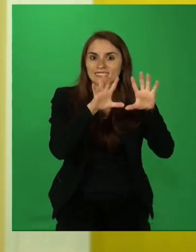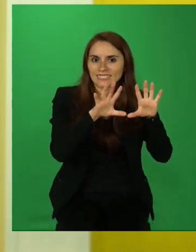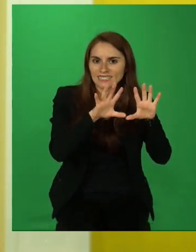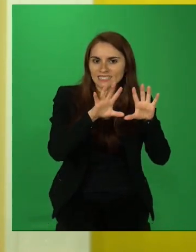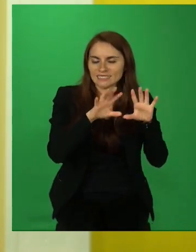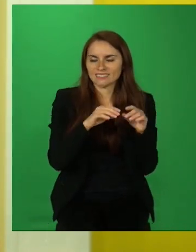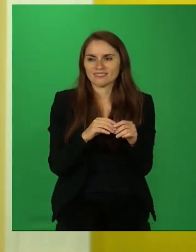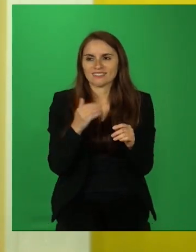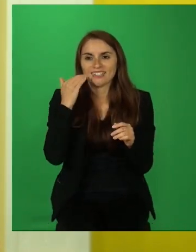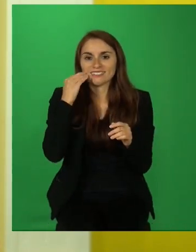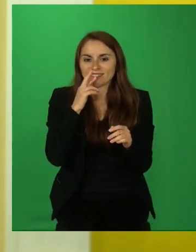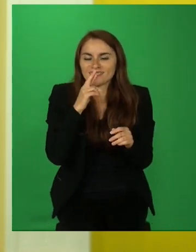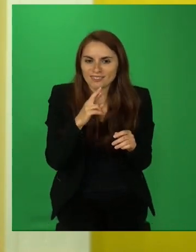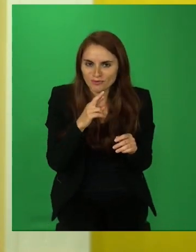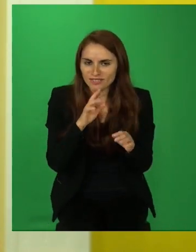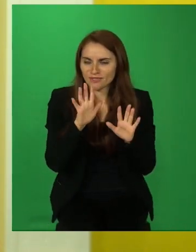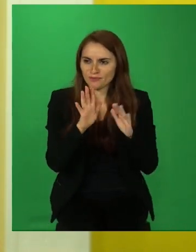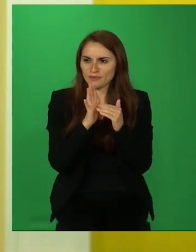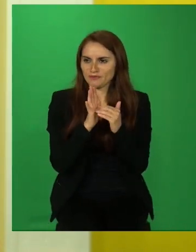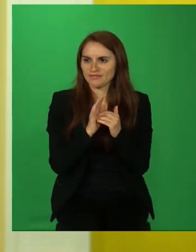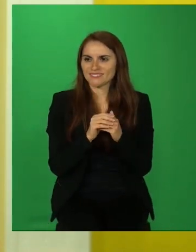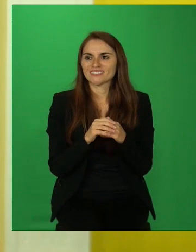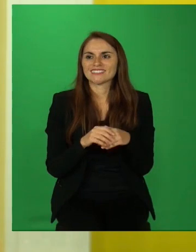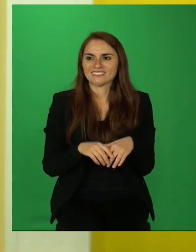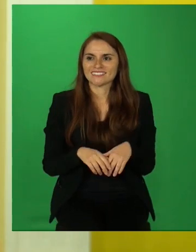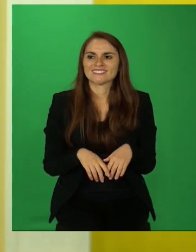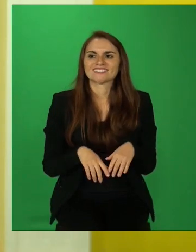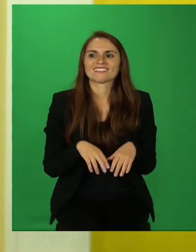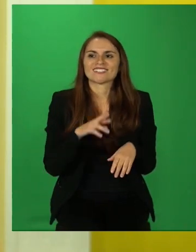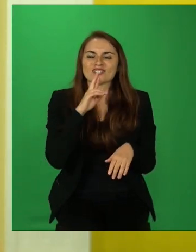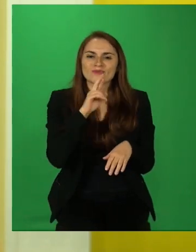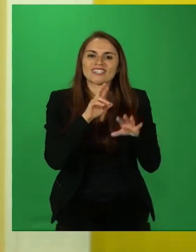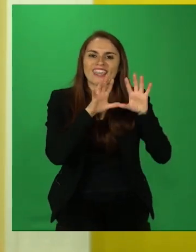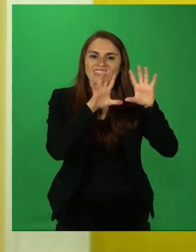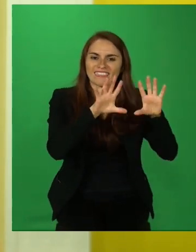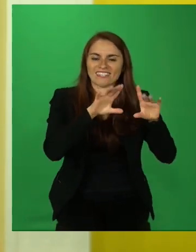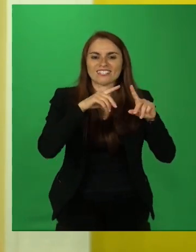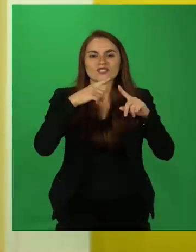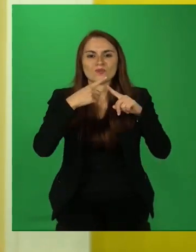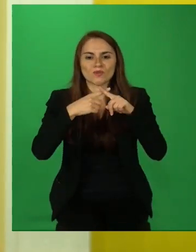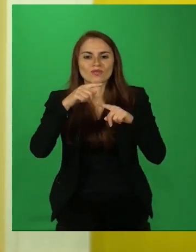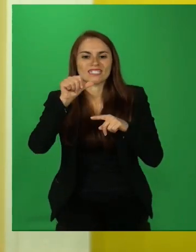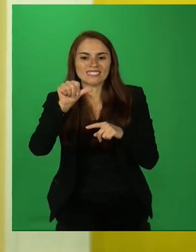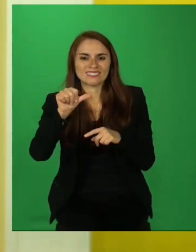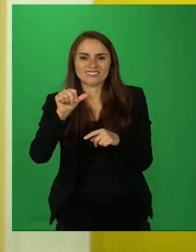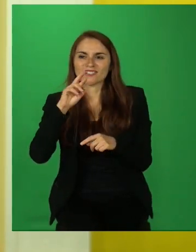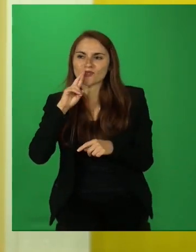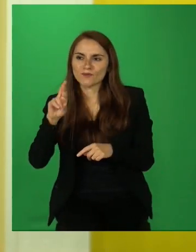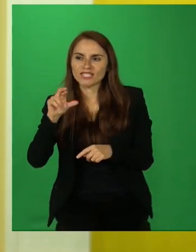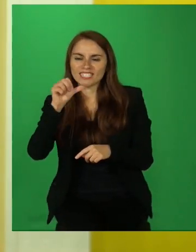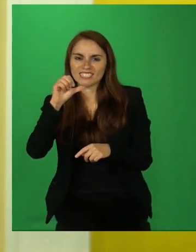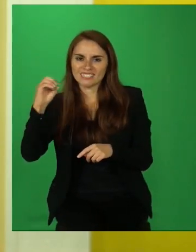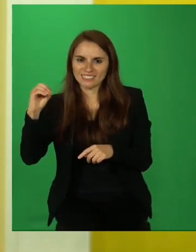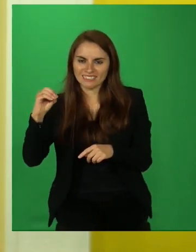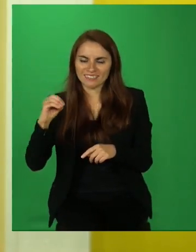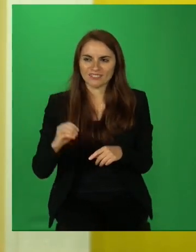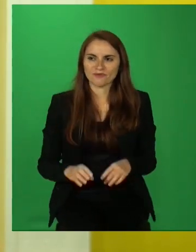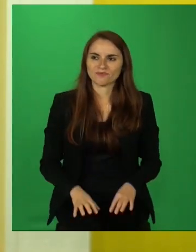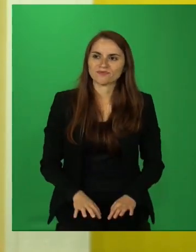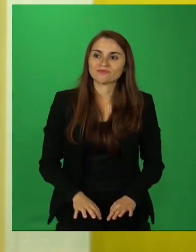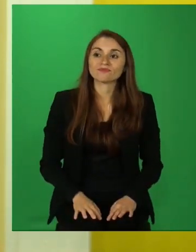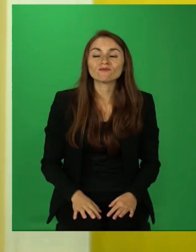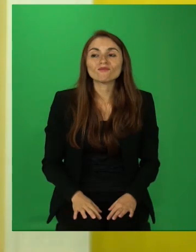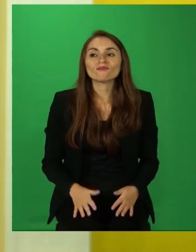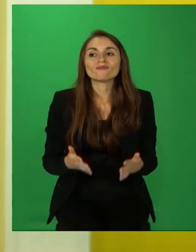la respuesta perdón pero era entonces 10 b vamos entonces a ver qué otros